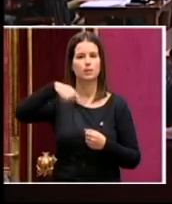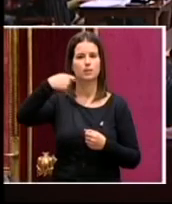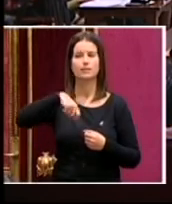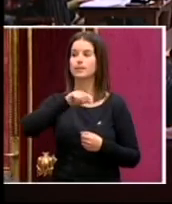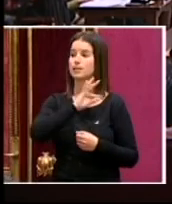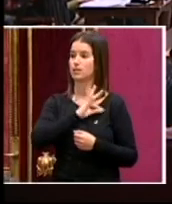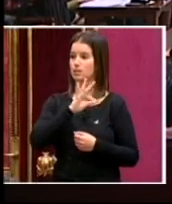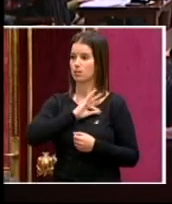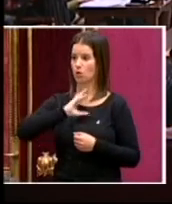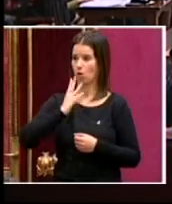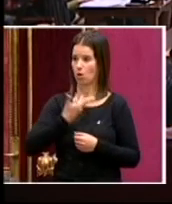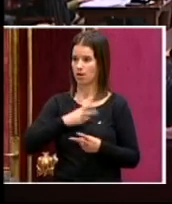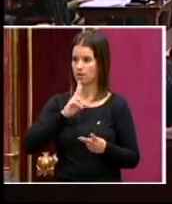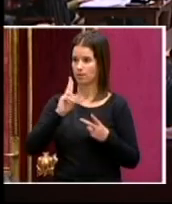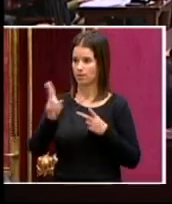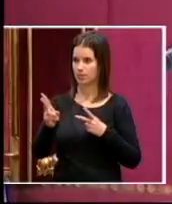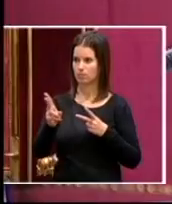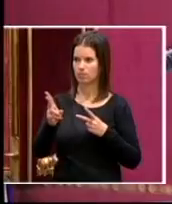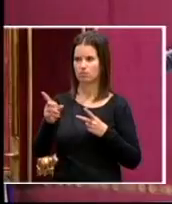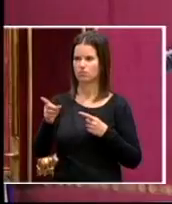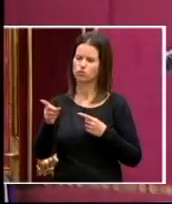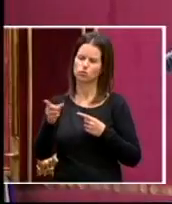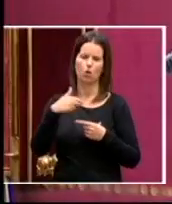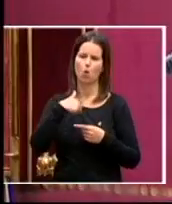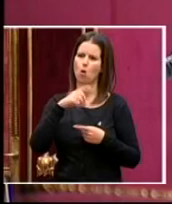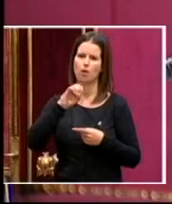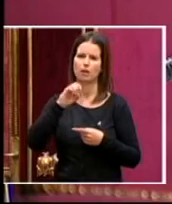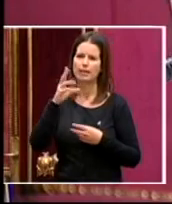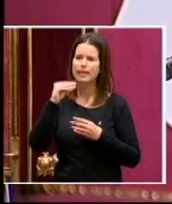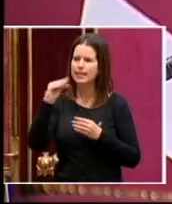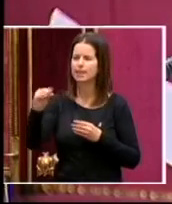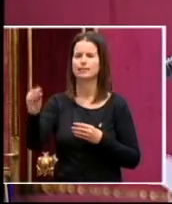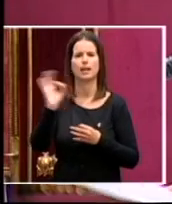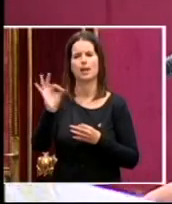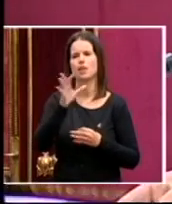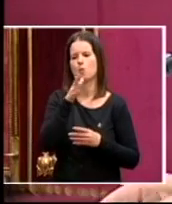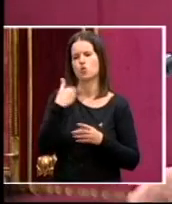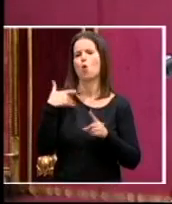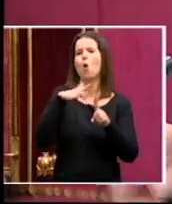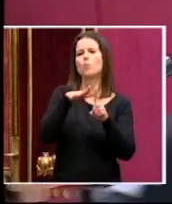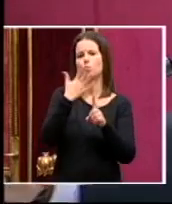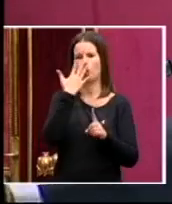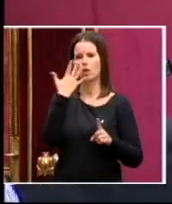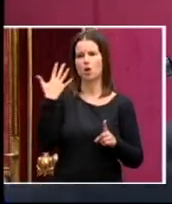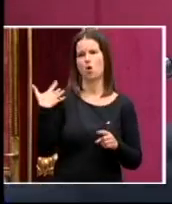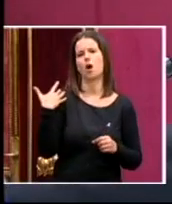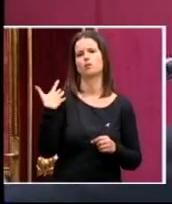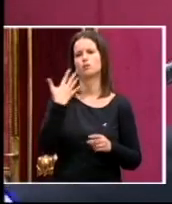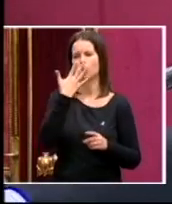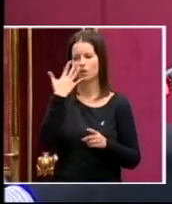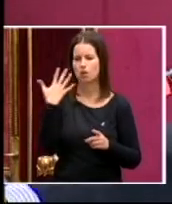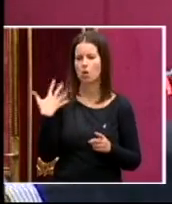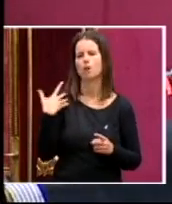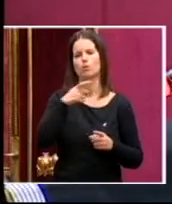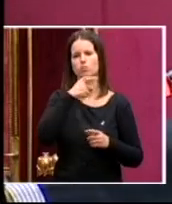Oliver, hoy no le toca tirarle a usted de la oreja porque yo he estado en su posición durante 5 años y durante 5 años vienen muchas transferencias de crédito a